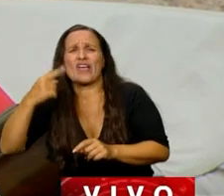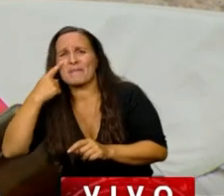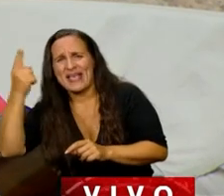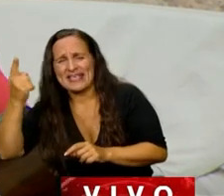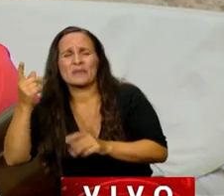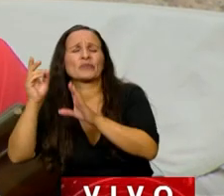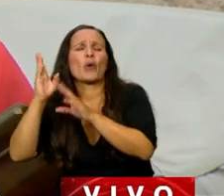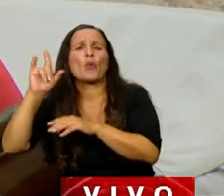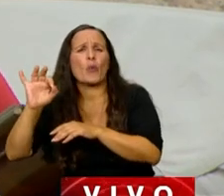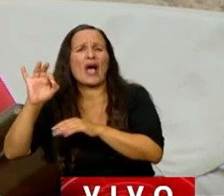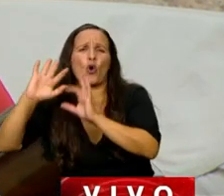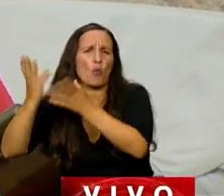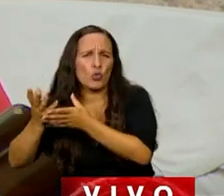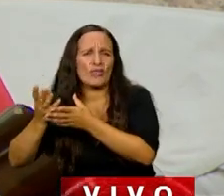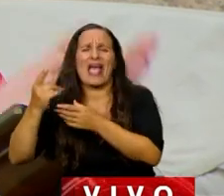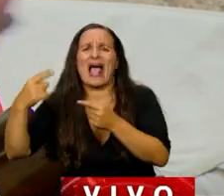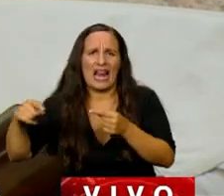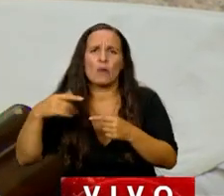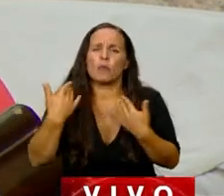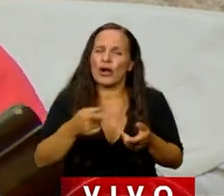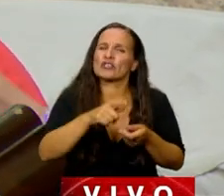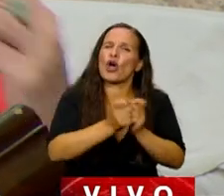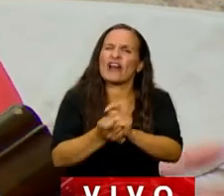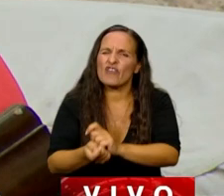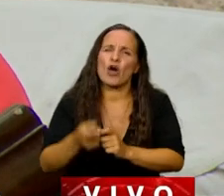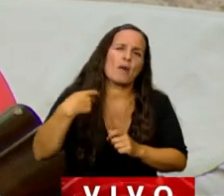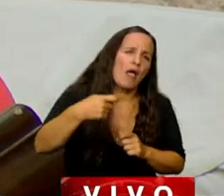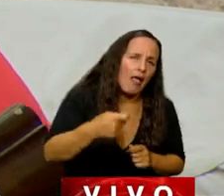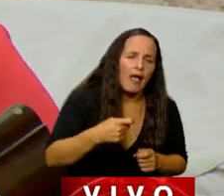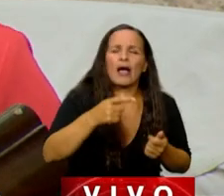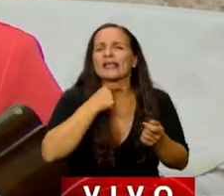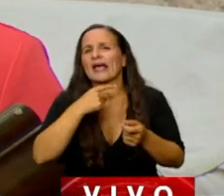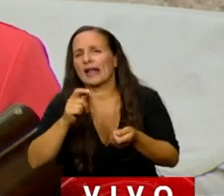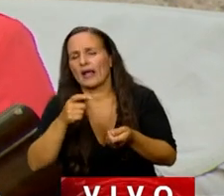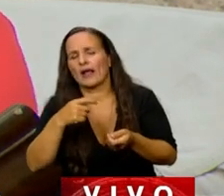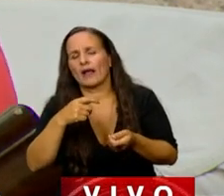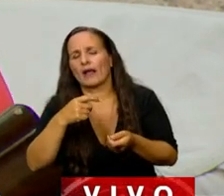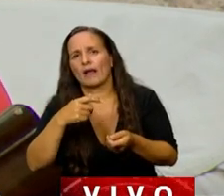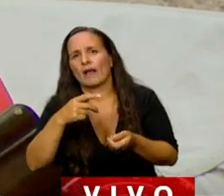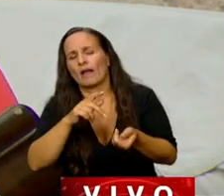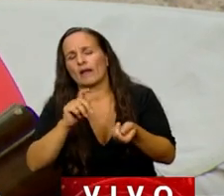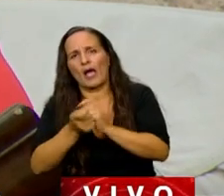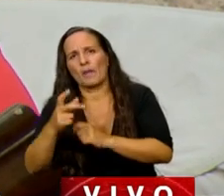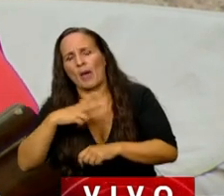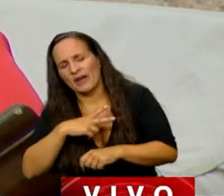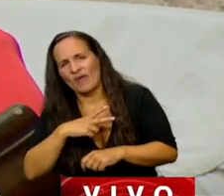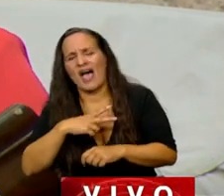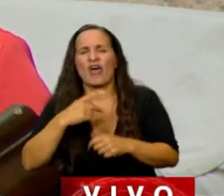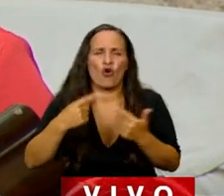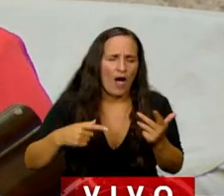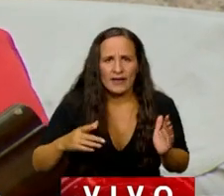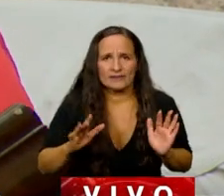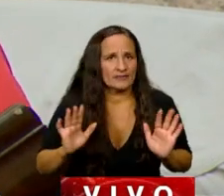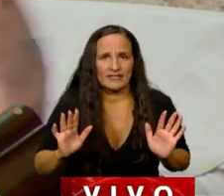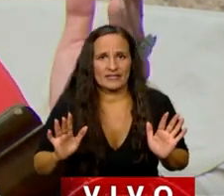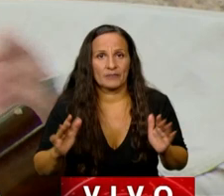por eso esta sucesión de reformas jubilatorias, privatizaciones, aumento de la edad que recorren todo el país. Y entonces quiero decir muy claro, por